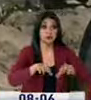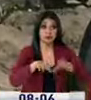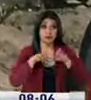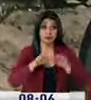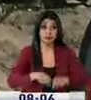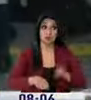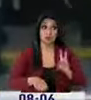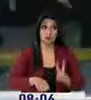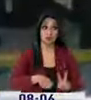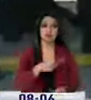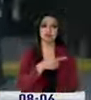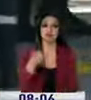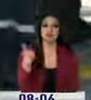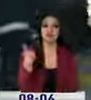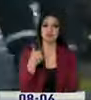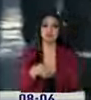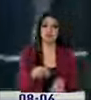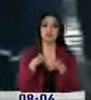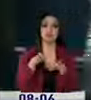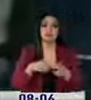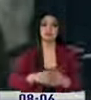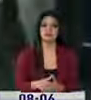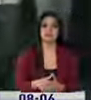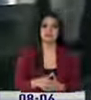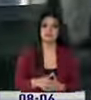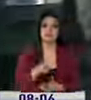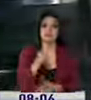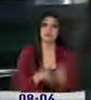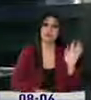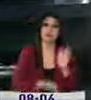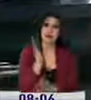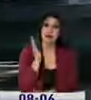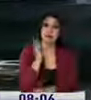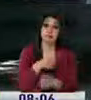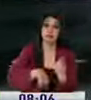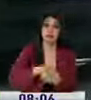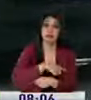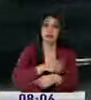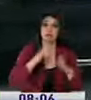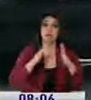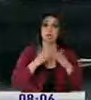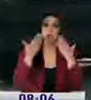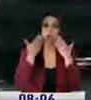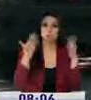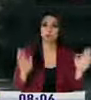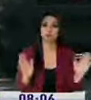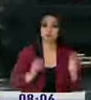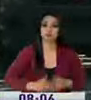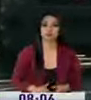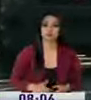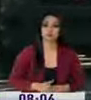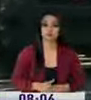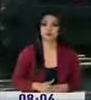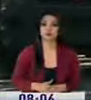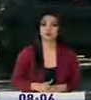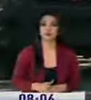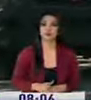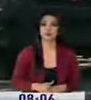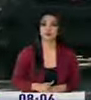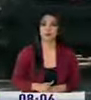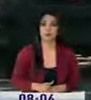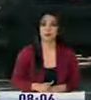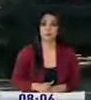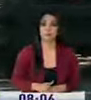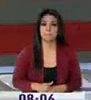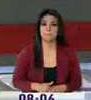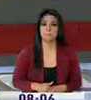salvoconducto y pueden circular. Bien dice el refrán popular, uno sabe cuándo sale, pero no cuándo regresa. En Quito informó Iván